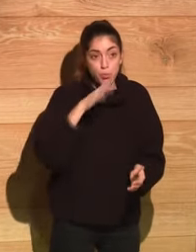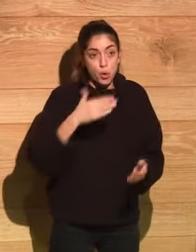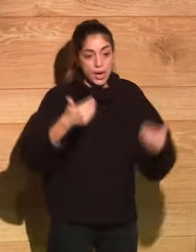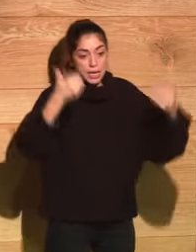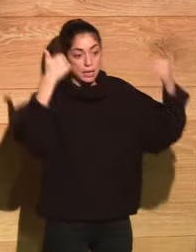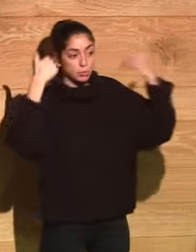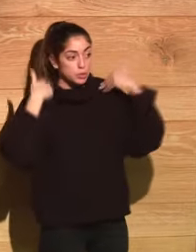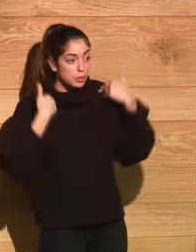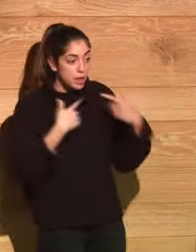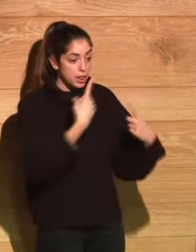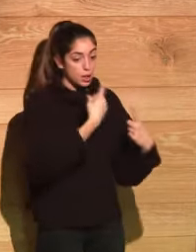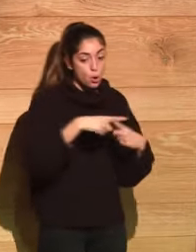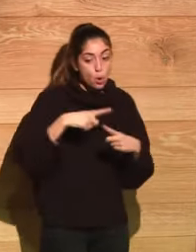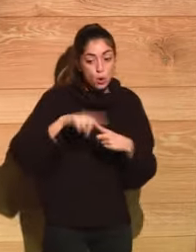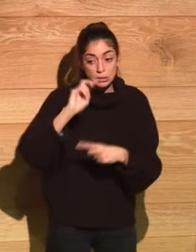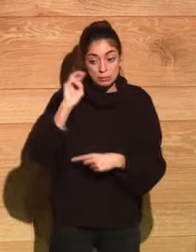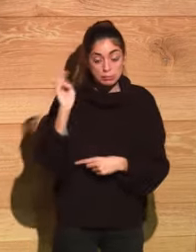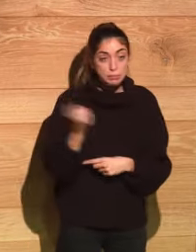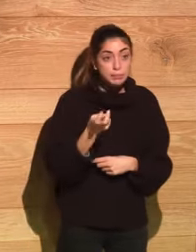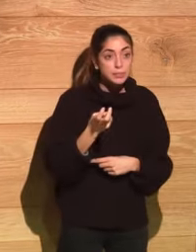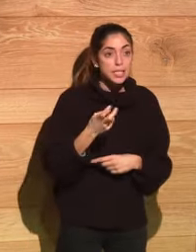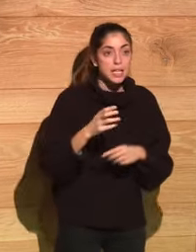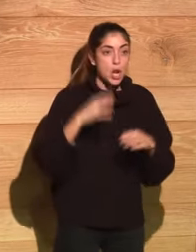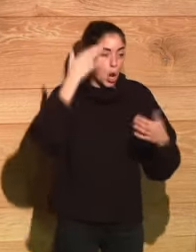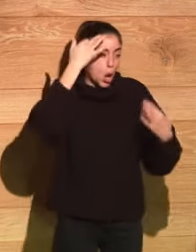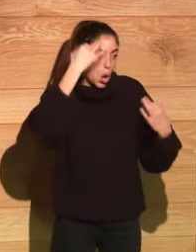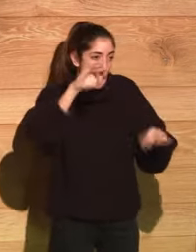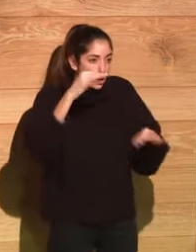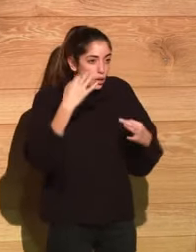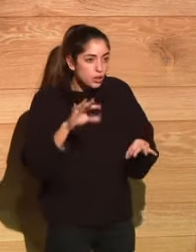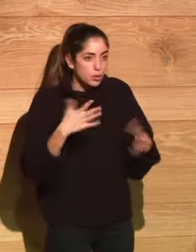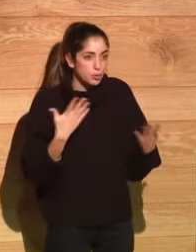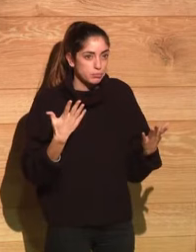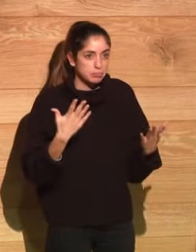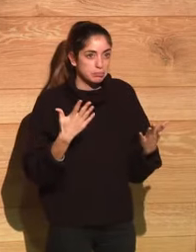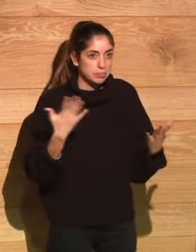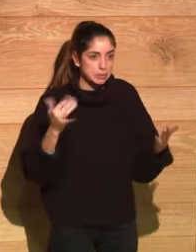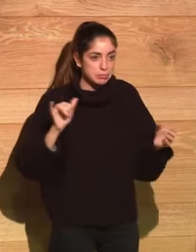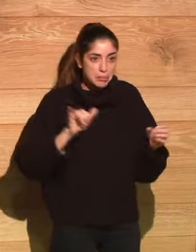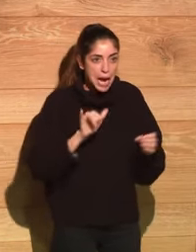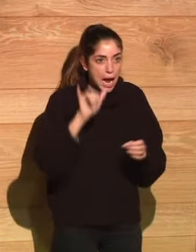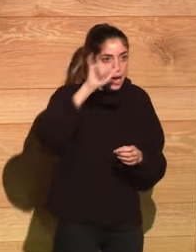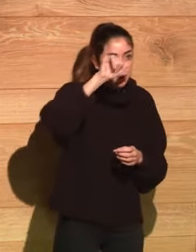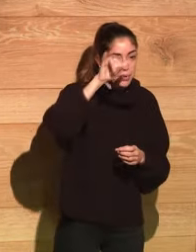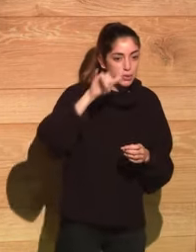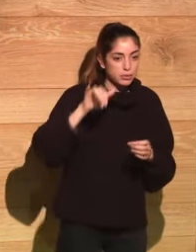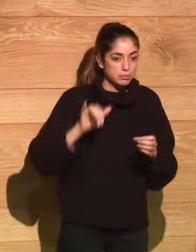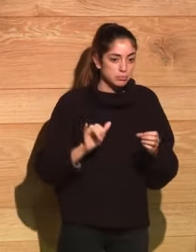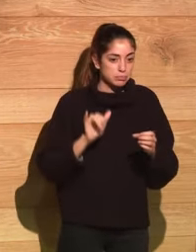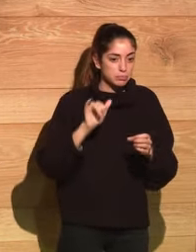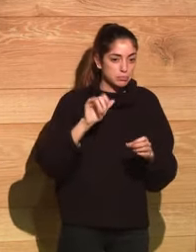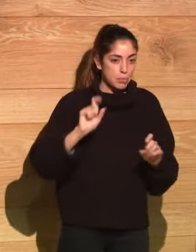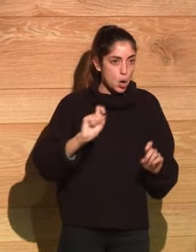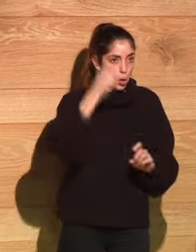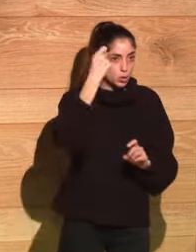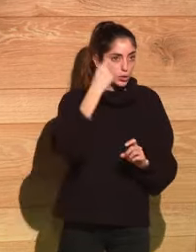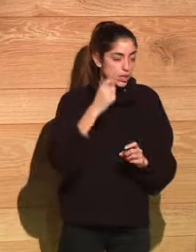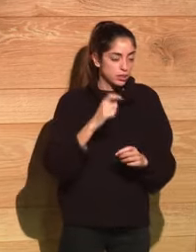responsabilidades, lo lógico es que no llegaras a ninguna parte. O sea, que ese avión ni despegara ni aterrizara, por decirlo en términos